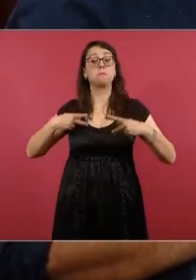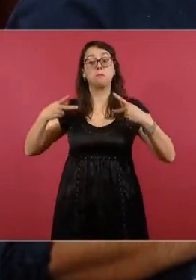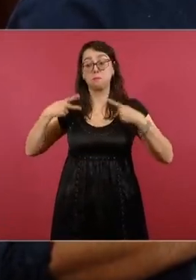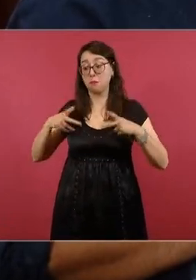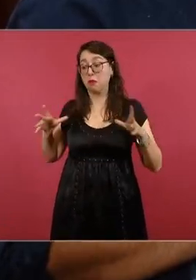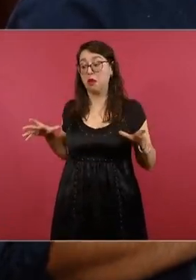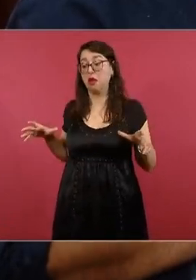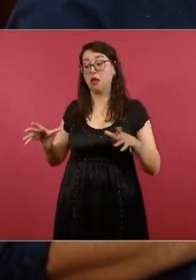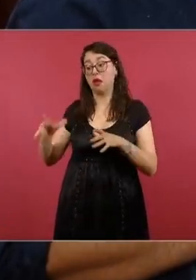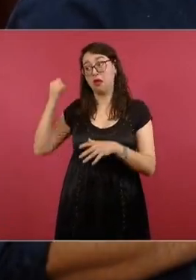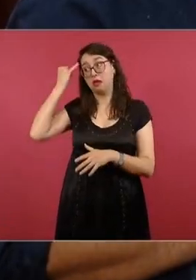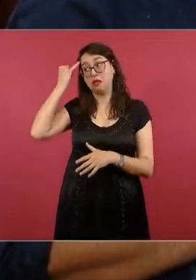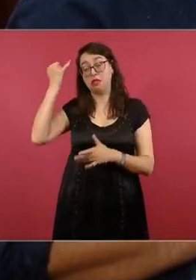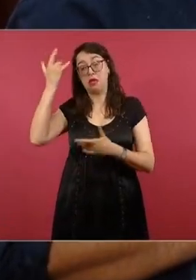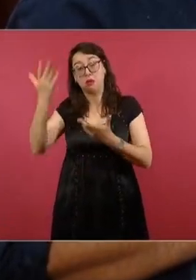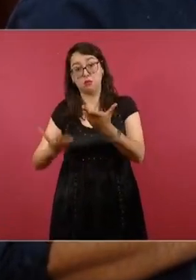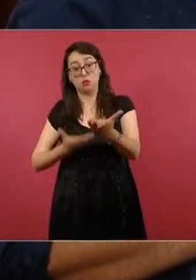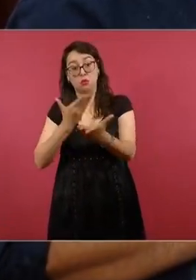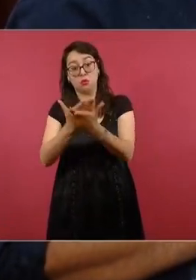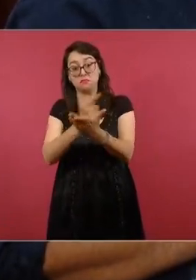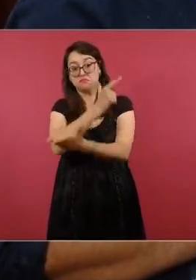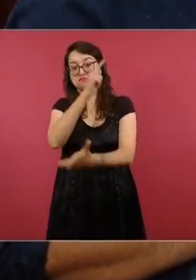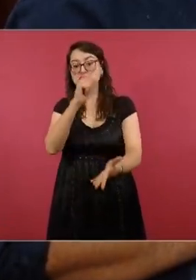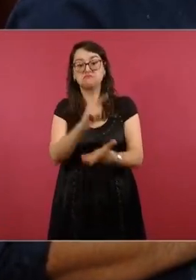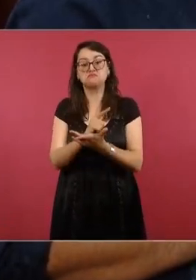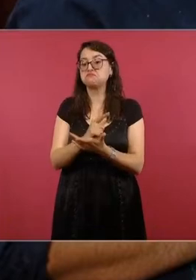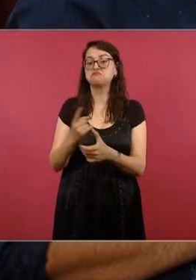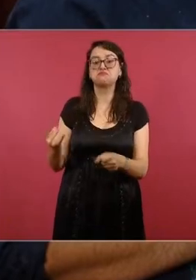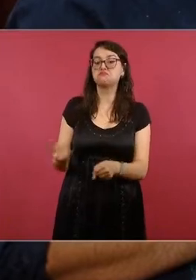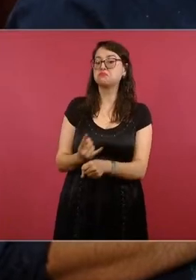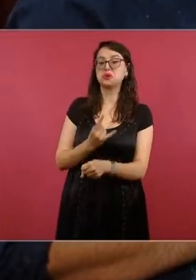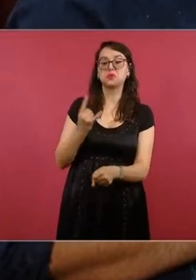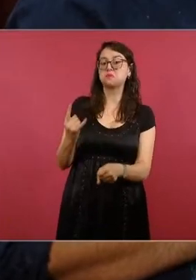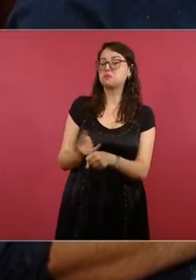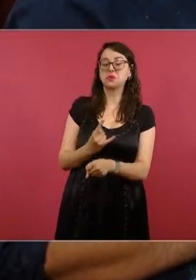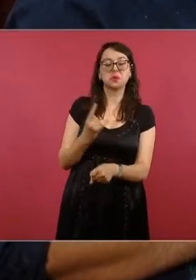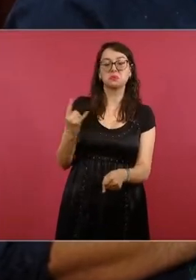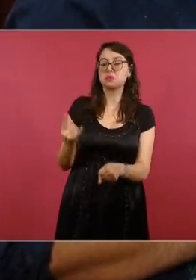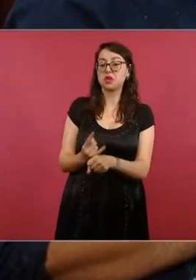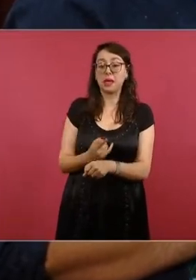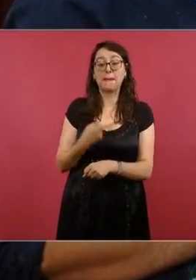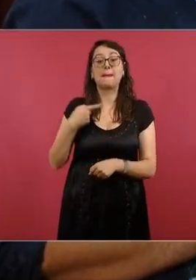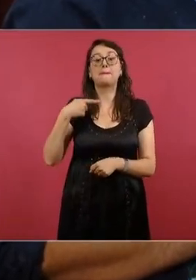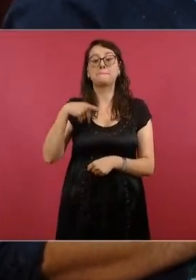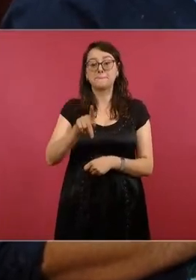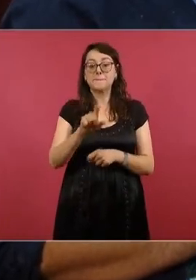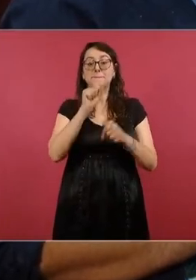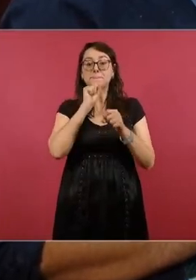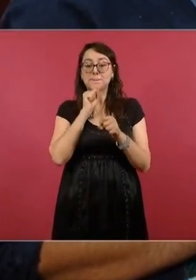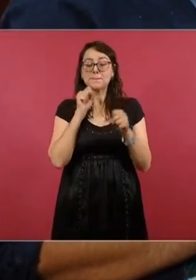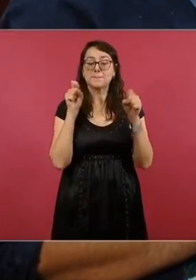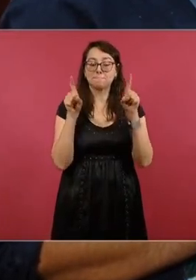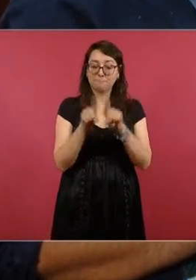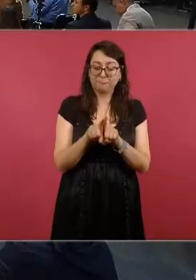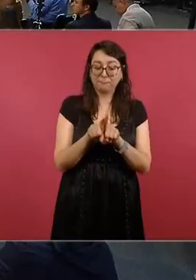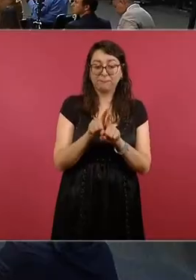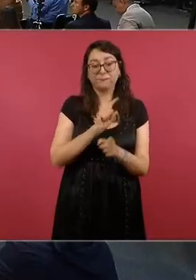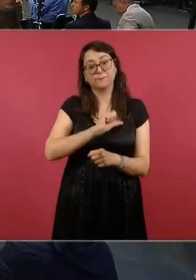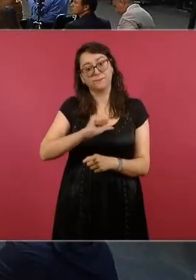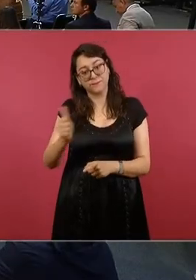del Estado, no lo han hecho. Sin embargo, también se presentó una que incluso